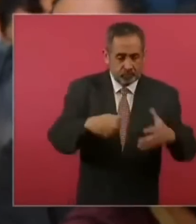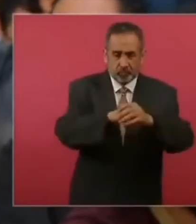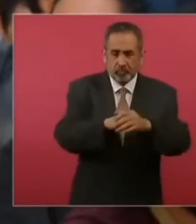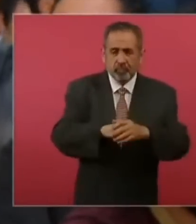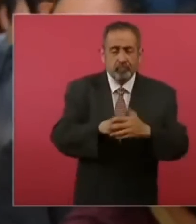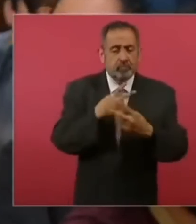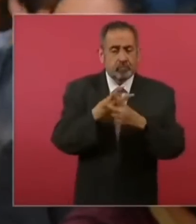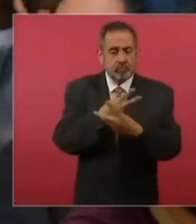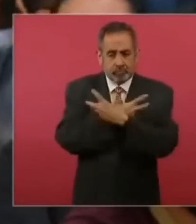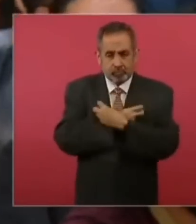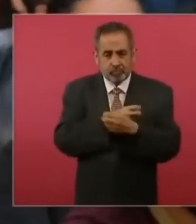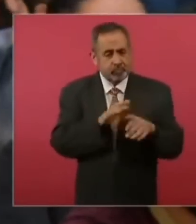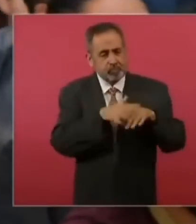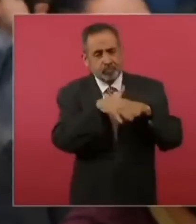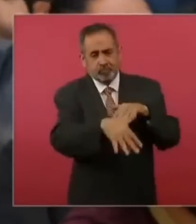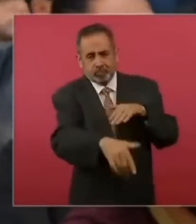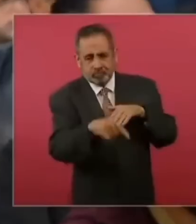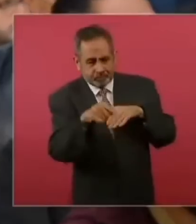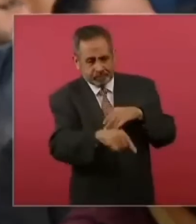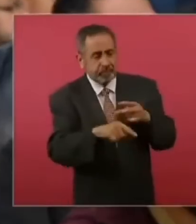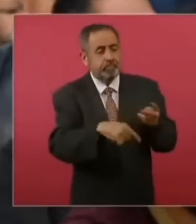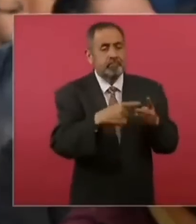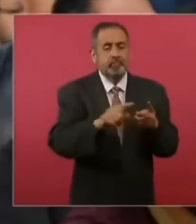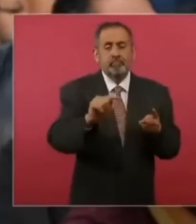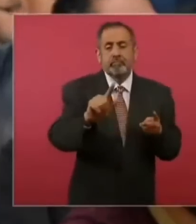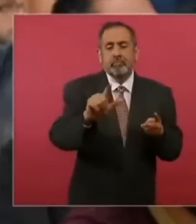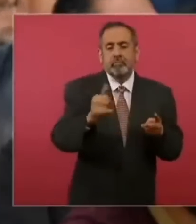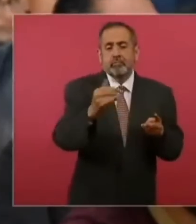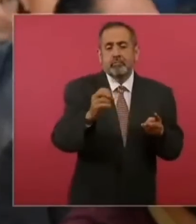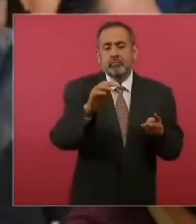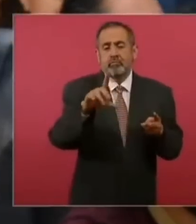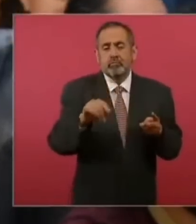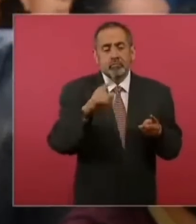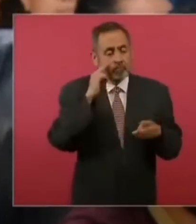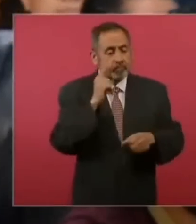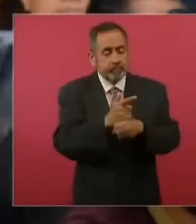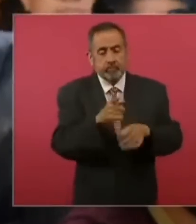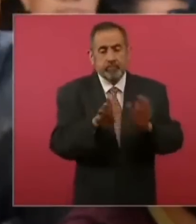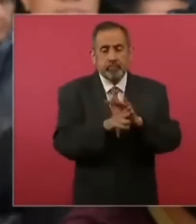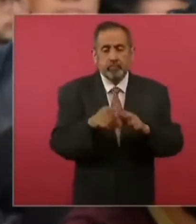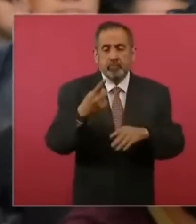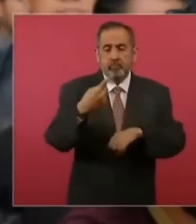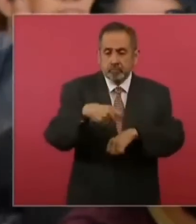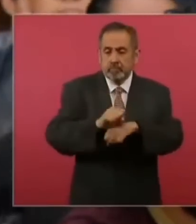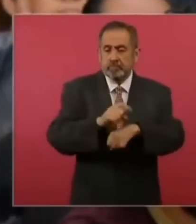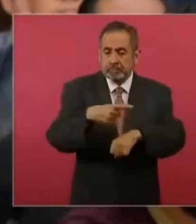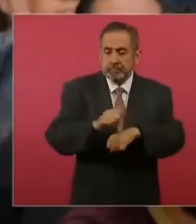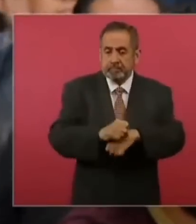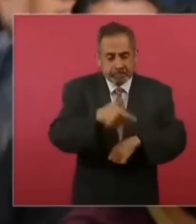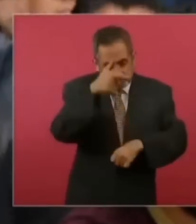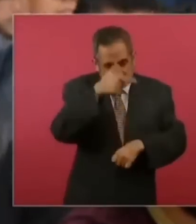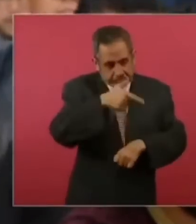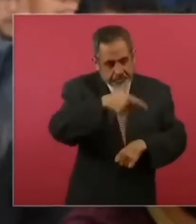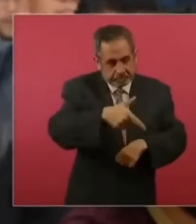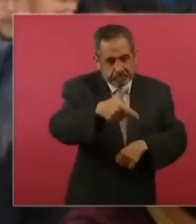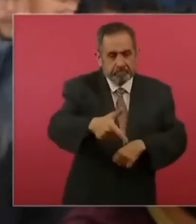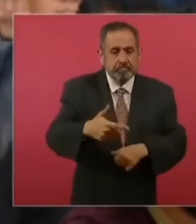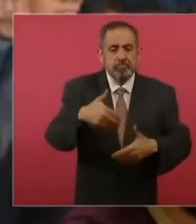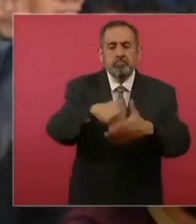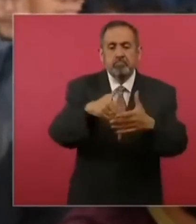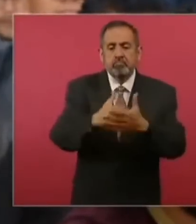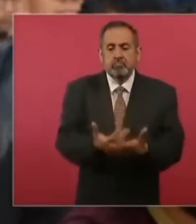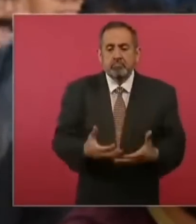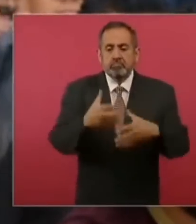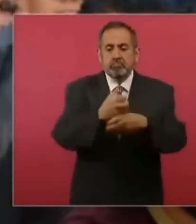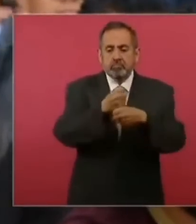humanos en un barranco, en Tlajomulco de Zúñiga se encontraron, cada semana se están encontrando bolsas